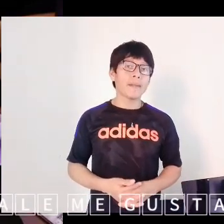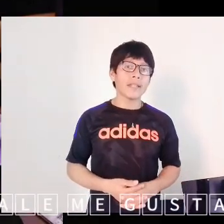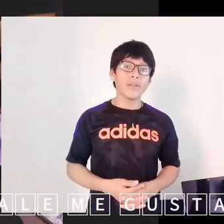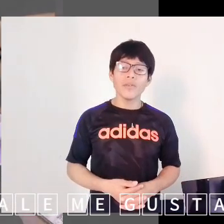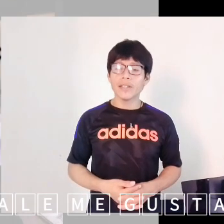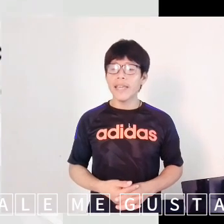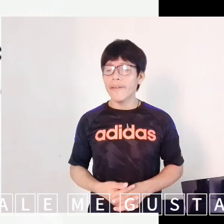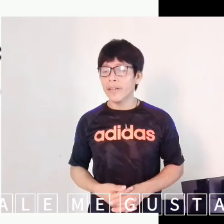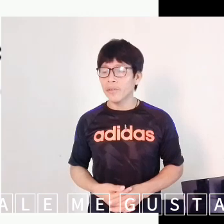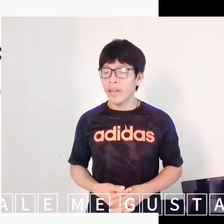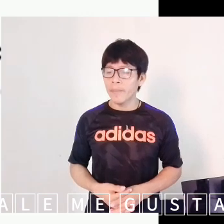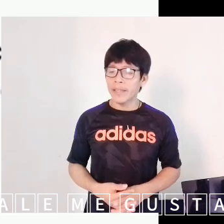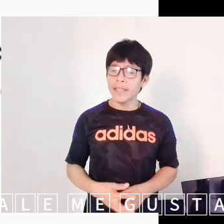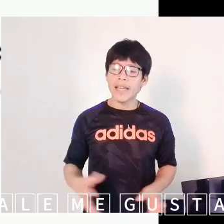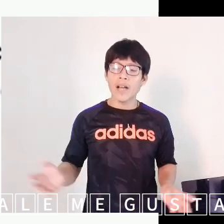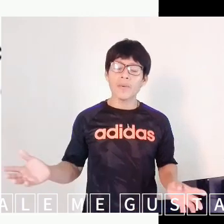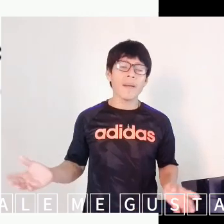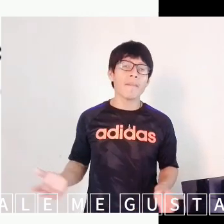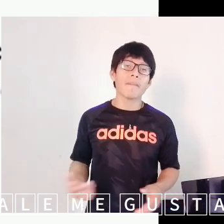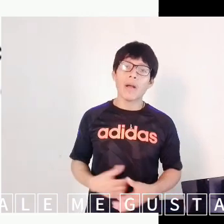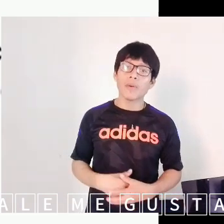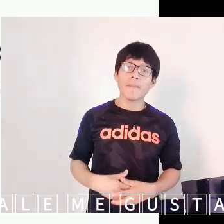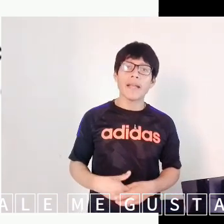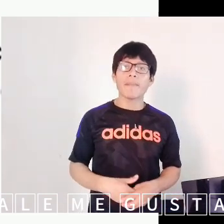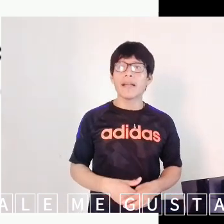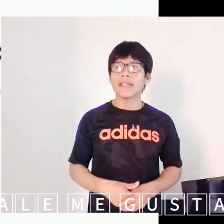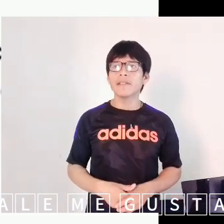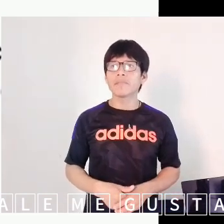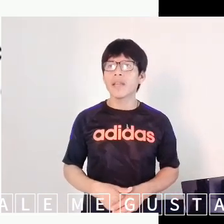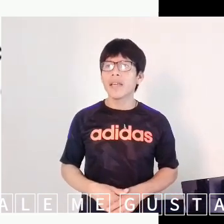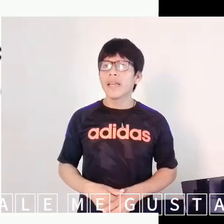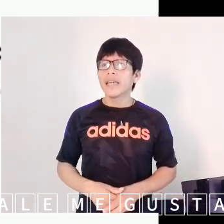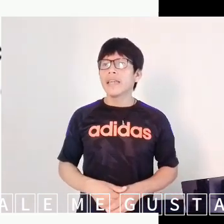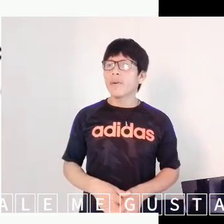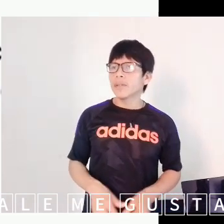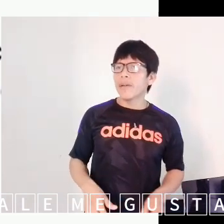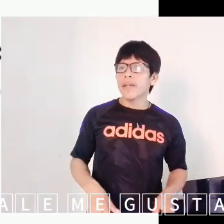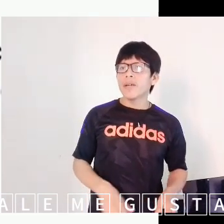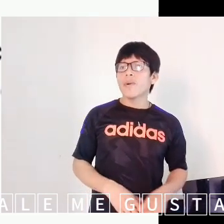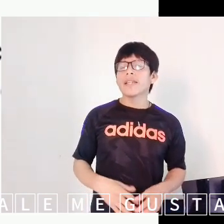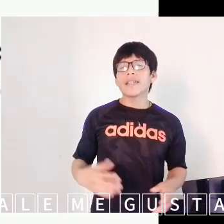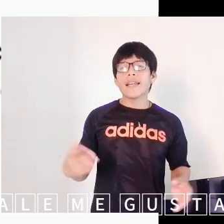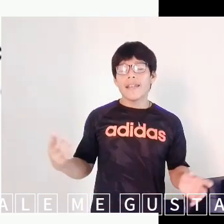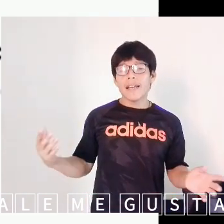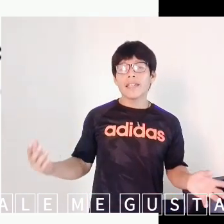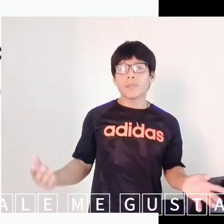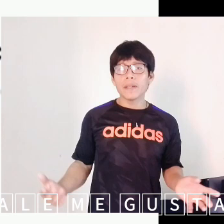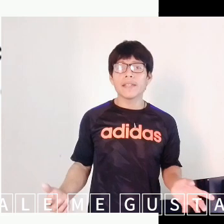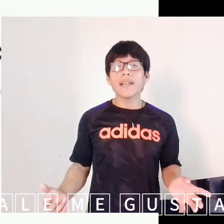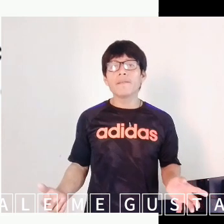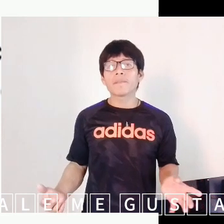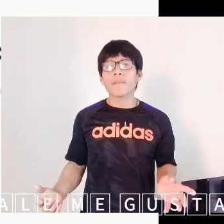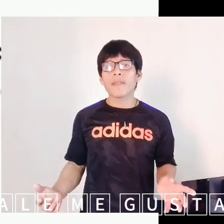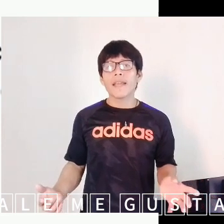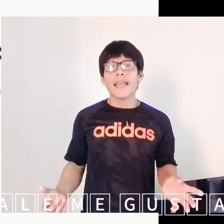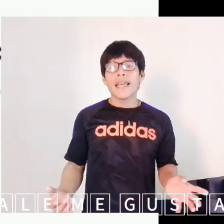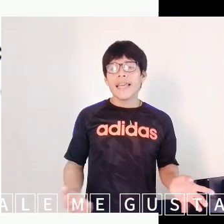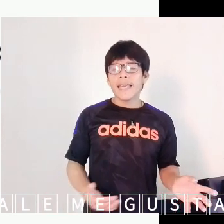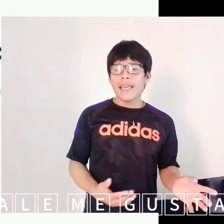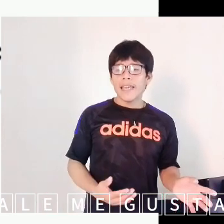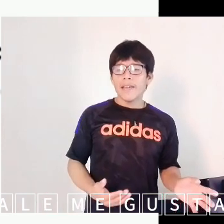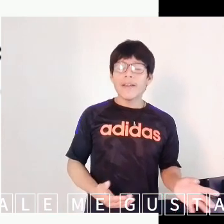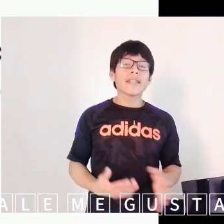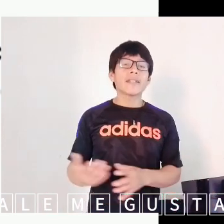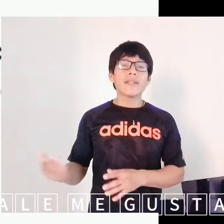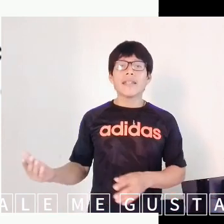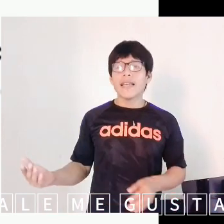la desesperación lo está llevando nuevamente a una mega marcha. Y vamos a ver cuál es la respuesta